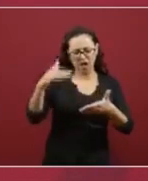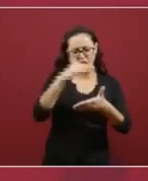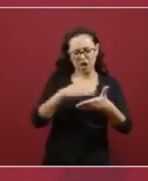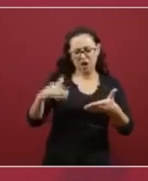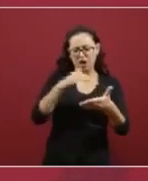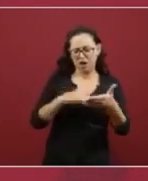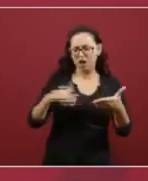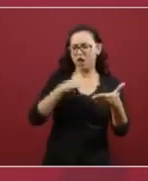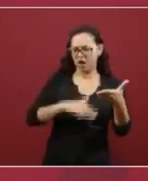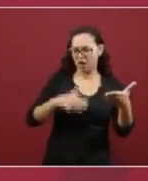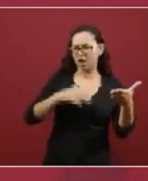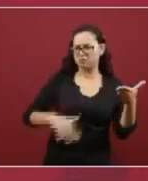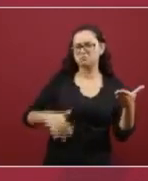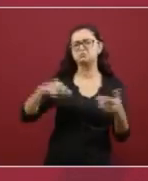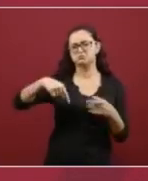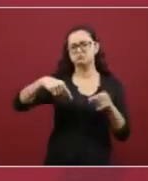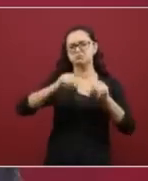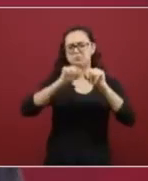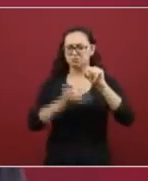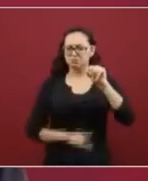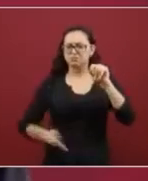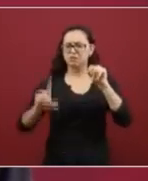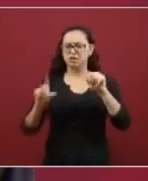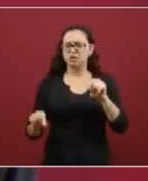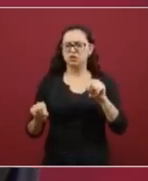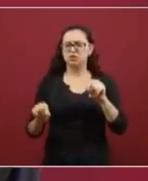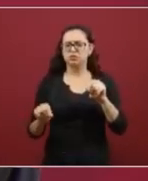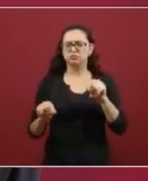en México hay